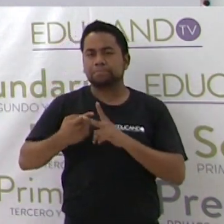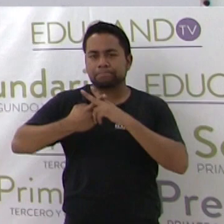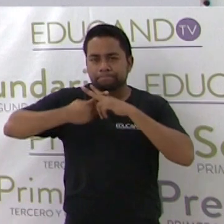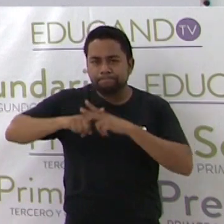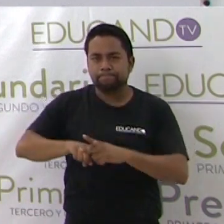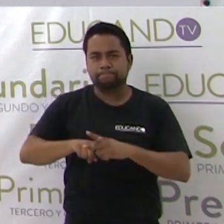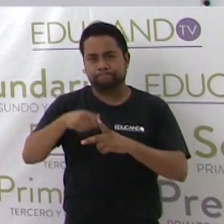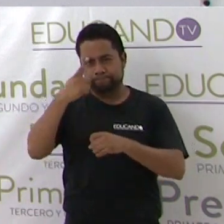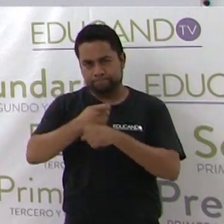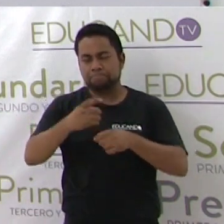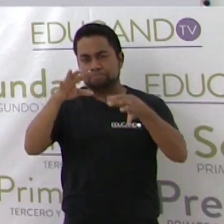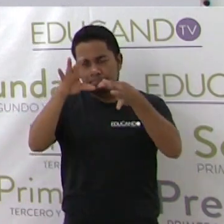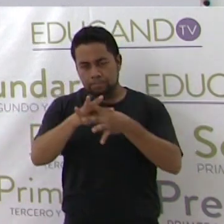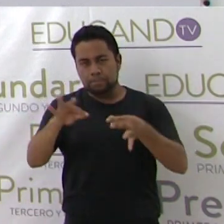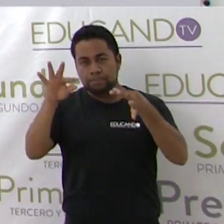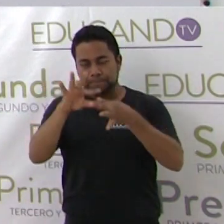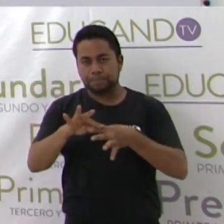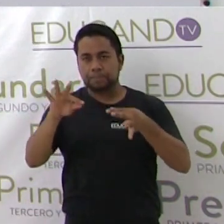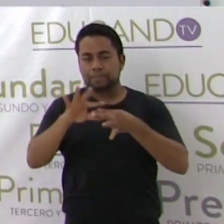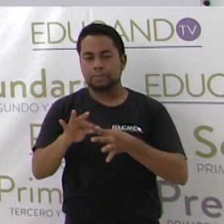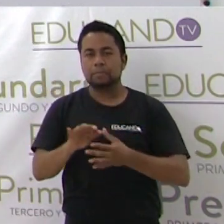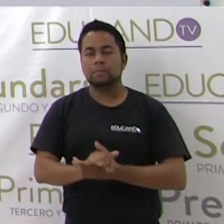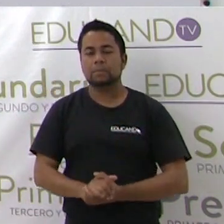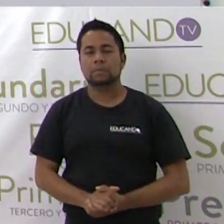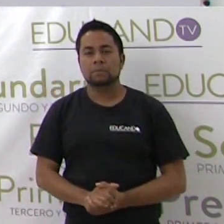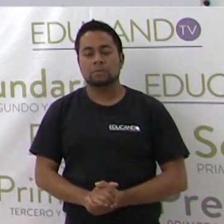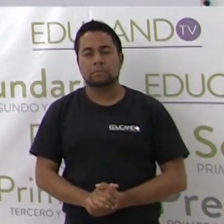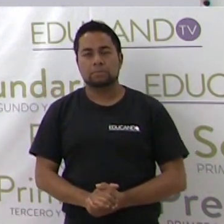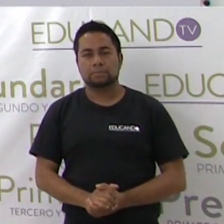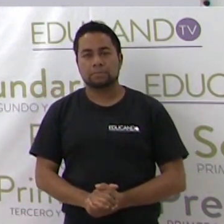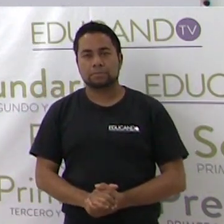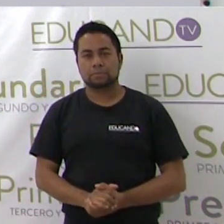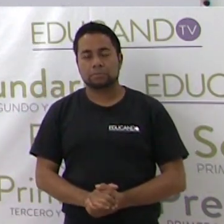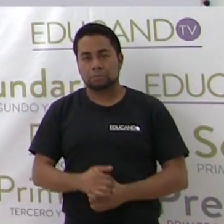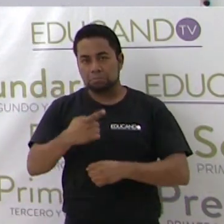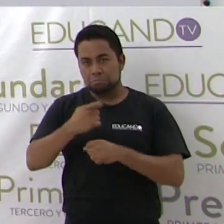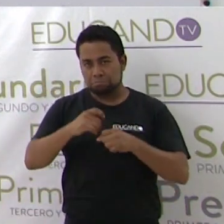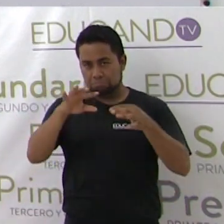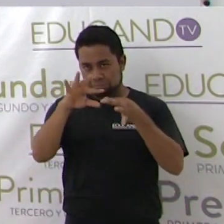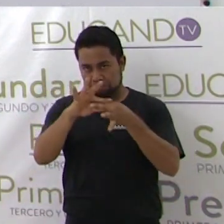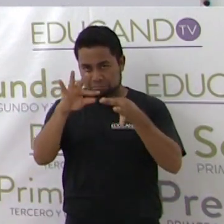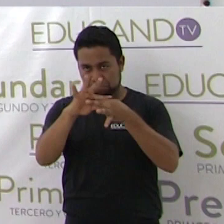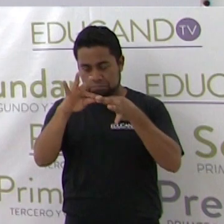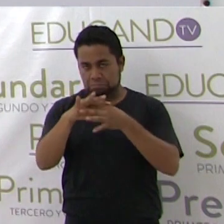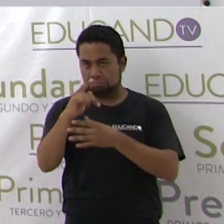explicando, muy bien, lo que es el